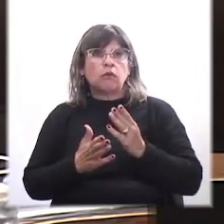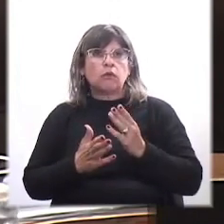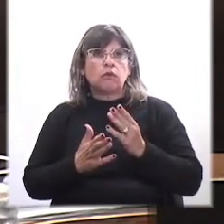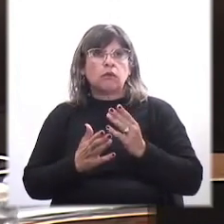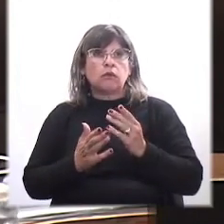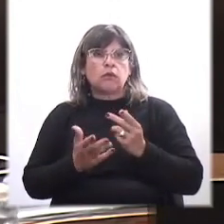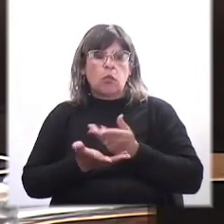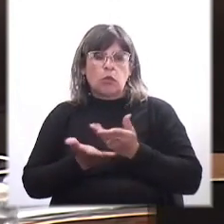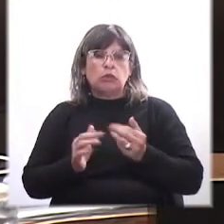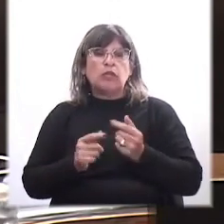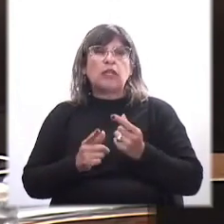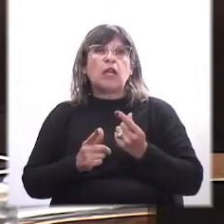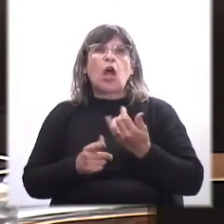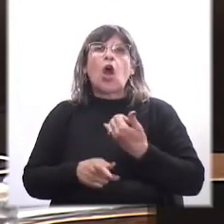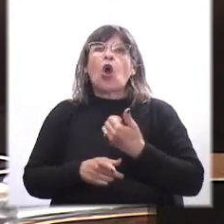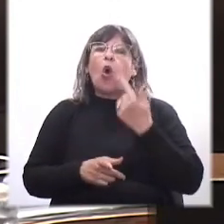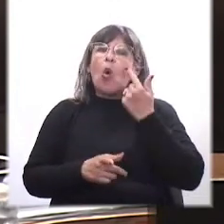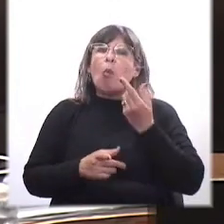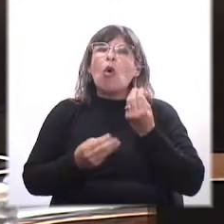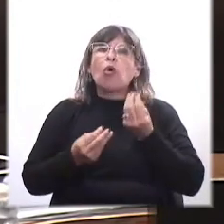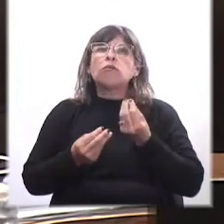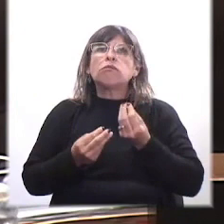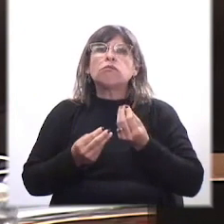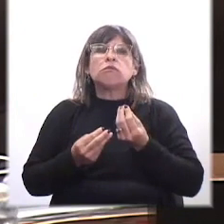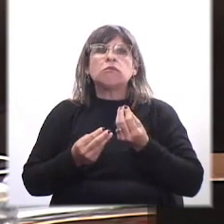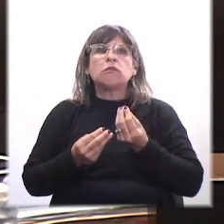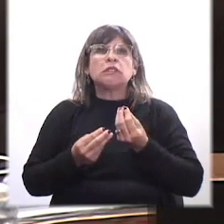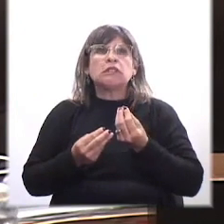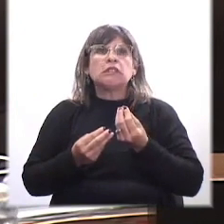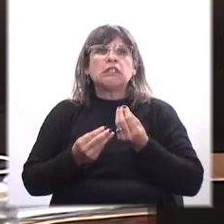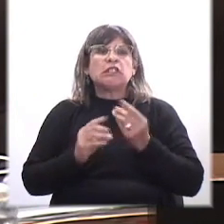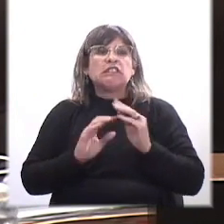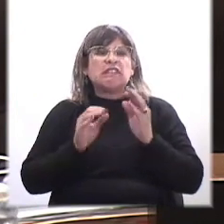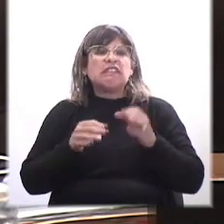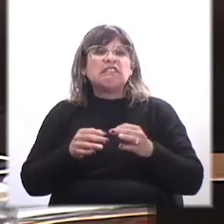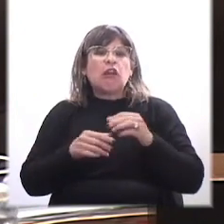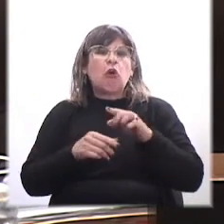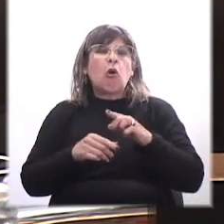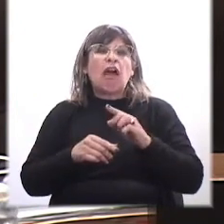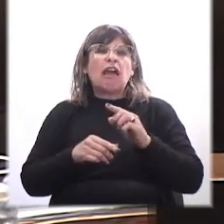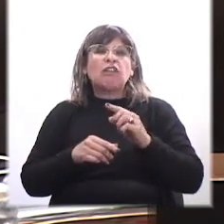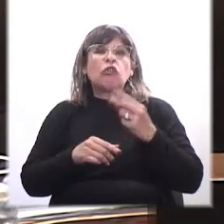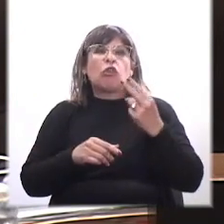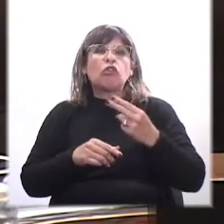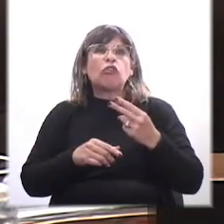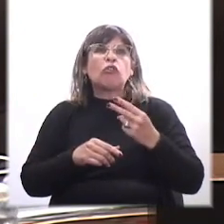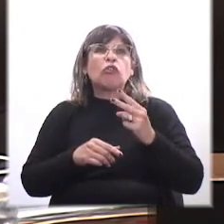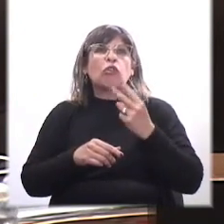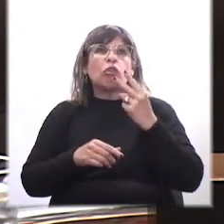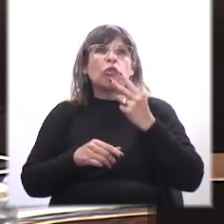se integran, cómo se llegó a esos 213 millones de dólares